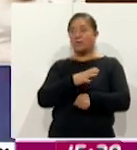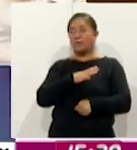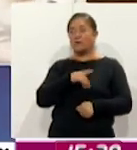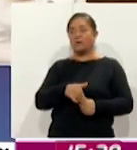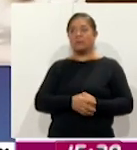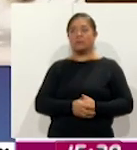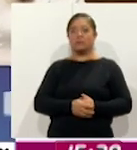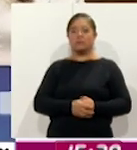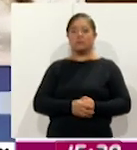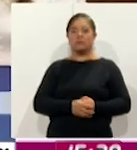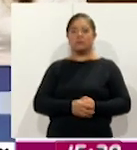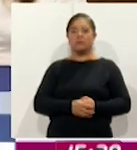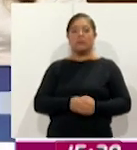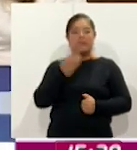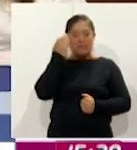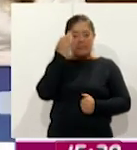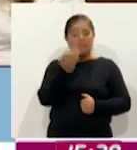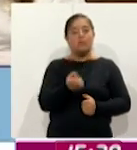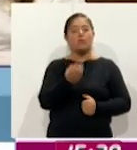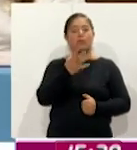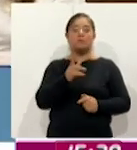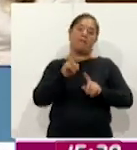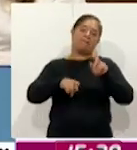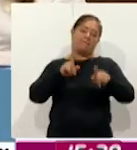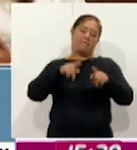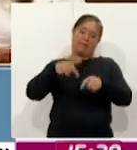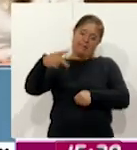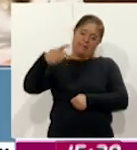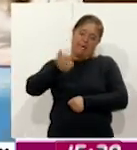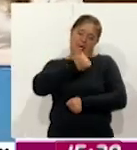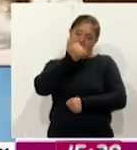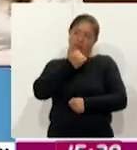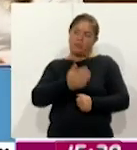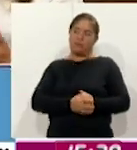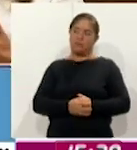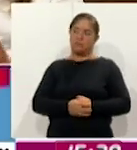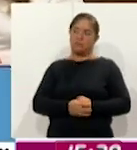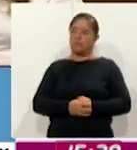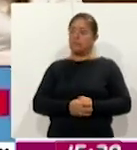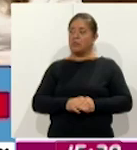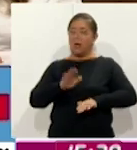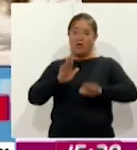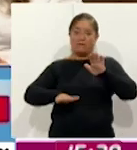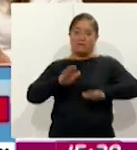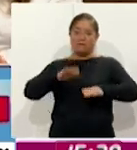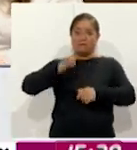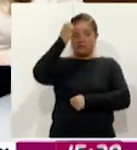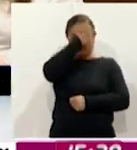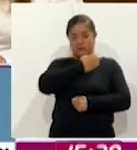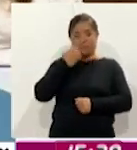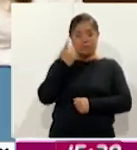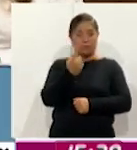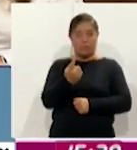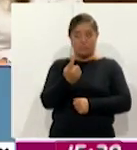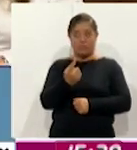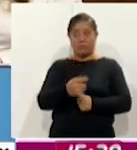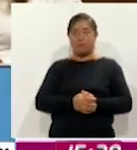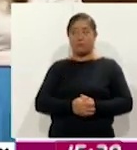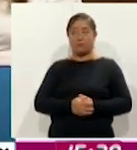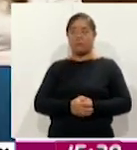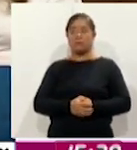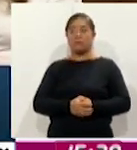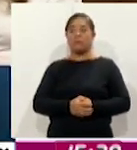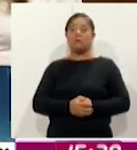primaria, ¿en qué tiempo la terminan? Depende del educando, ¿por qué? Porque hay educandos que con el examen diagnóstico lo